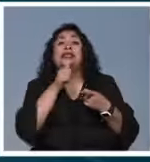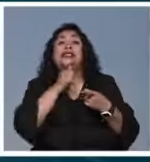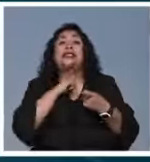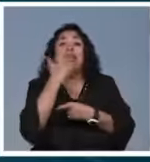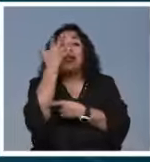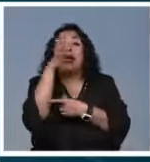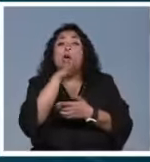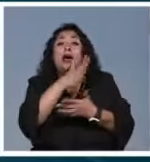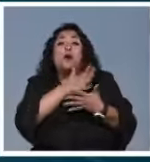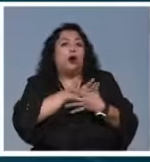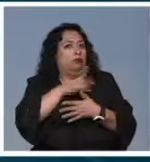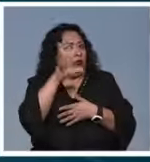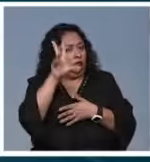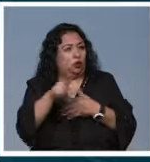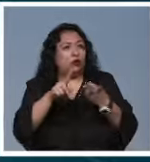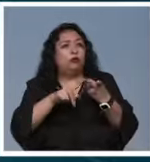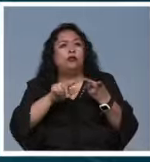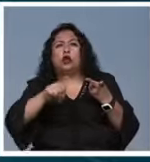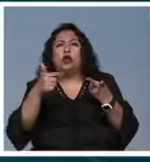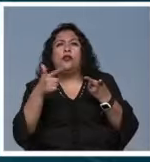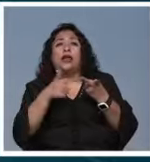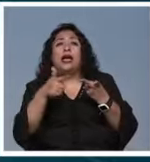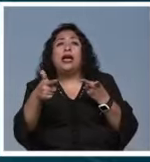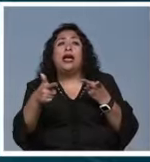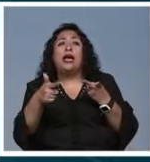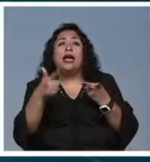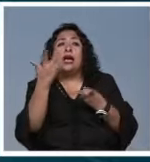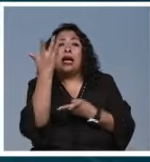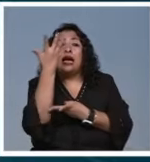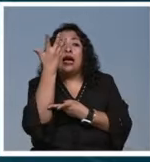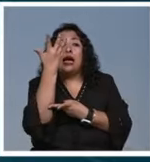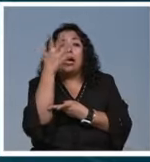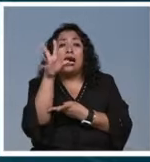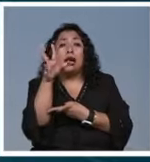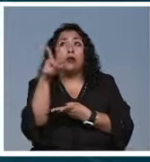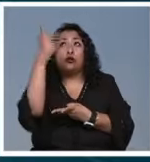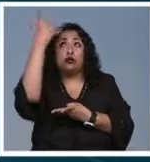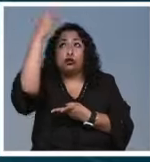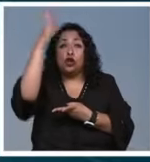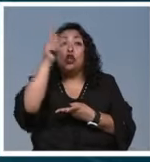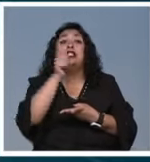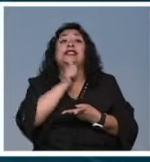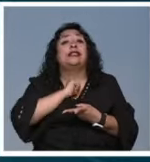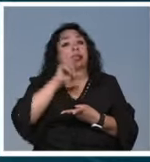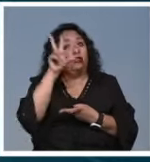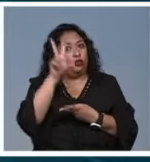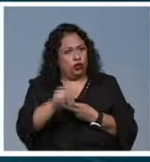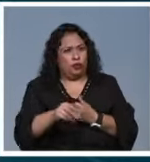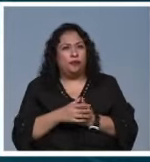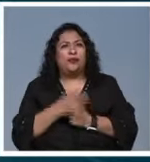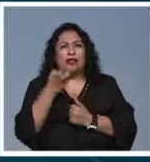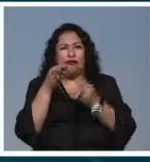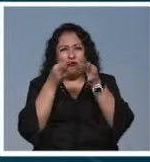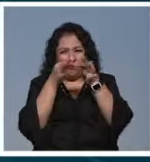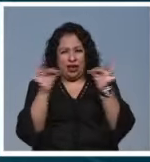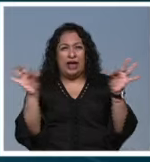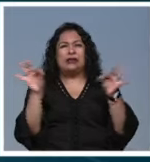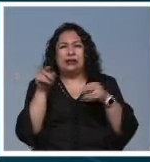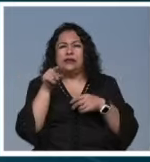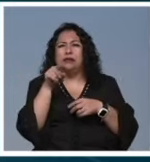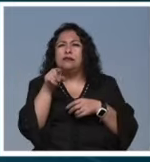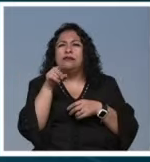te ama. Y la otra es: no dejes que le dé sed al árbol del que eres sol. Y justo pues en estas frases ella se hace